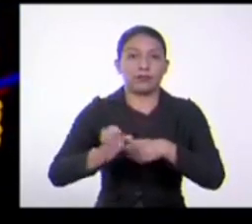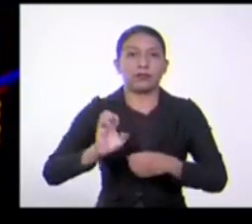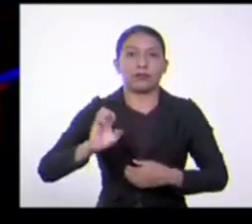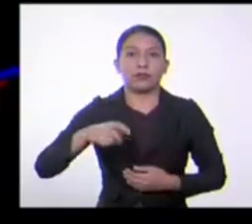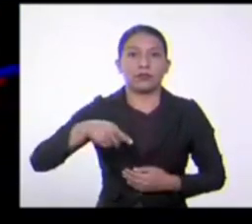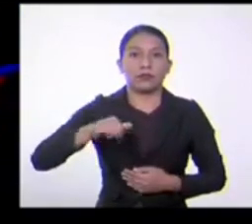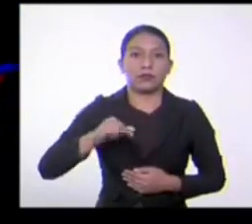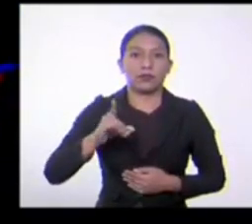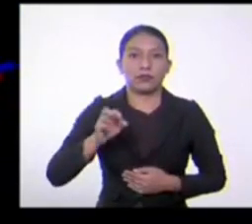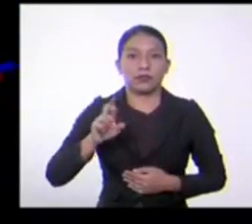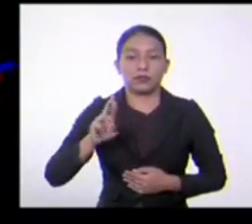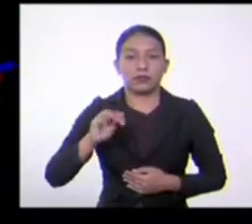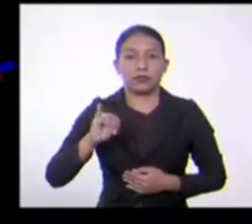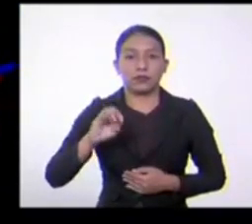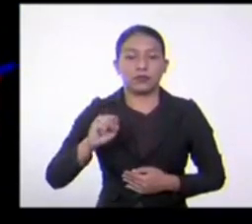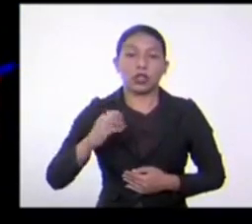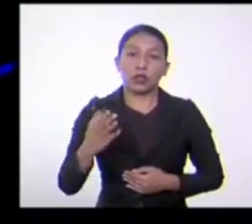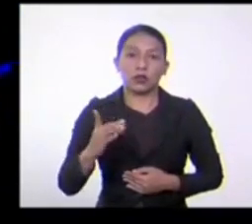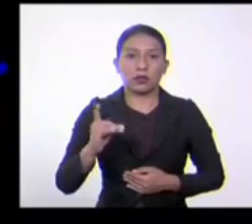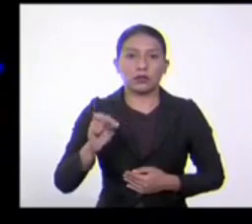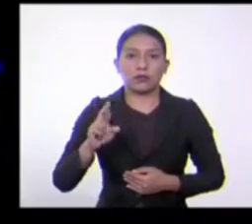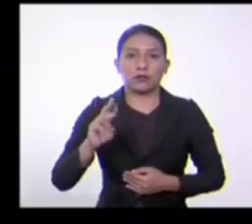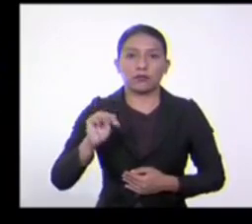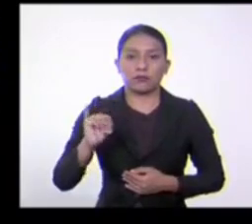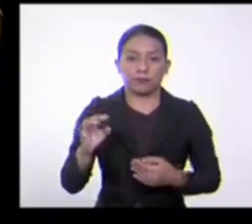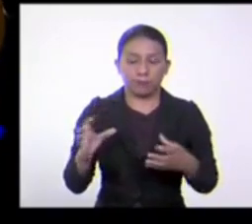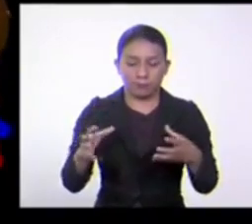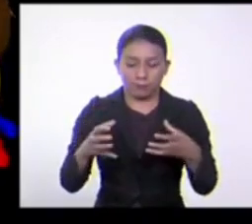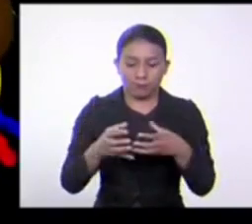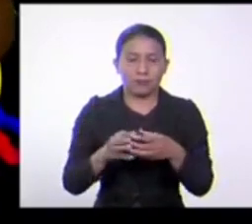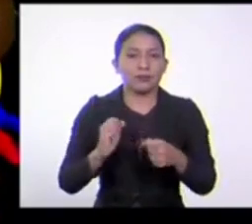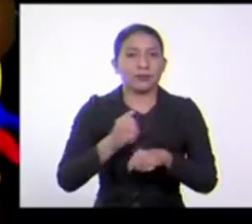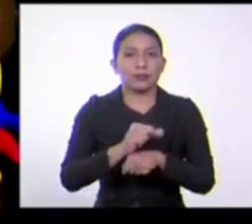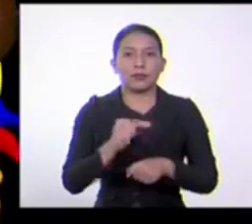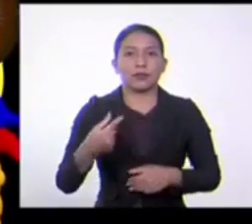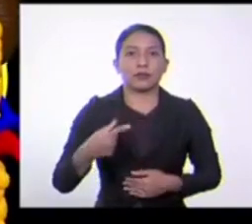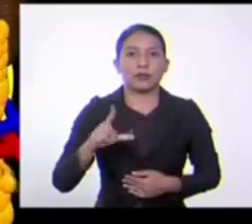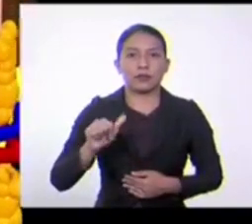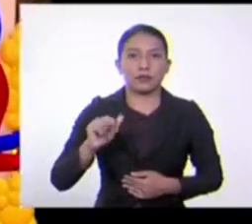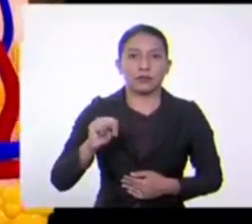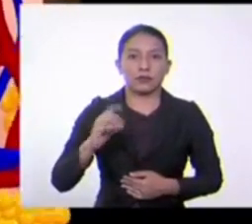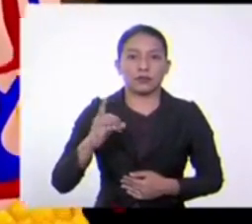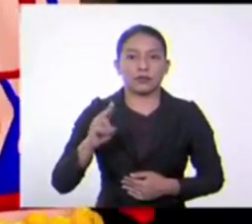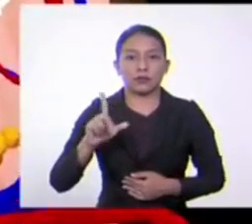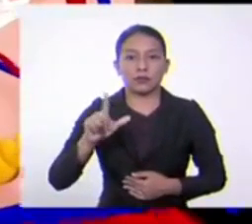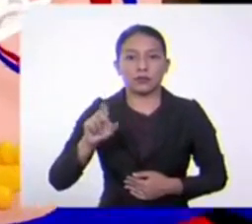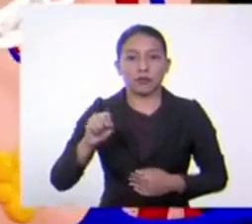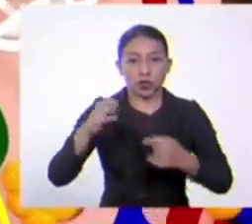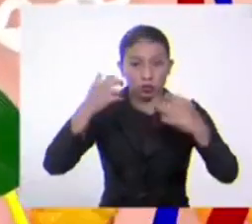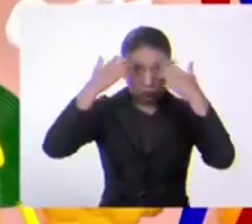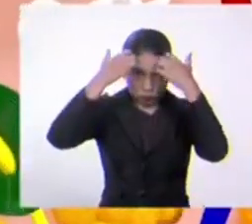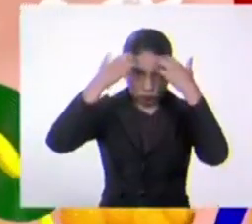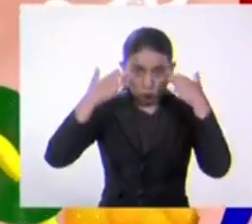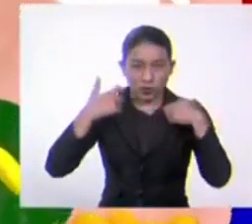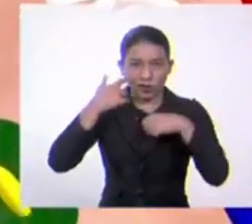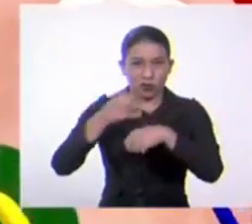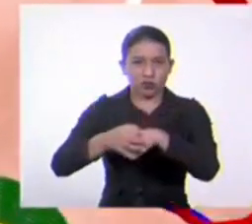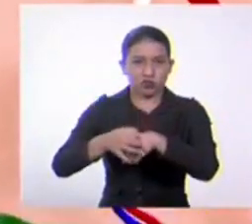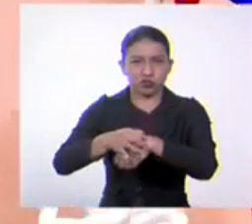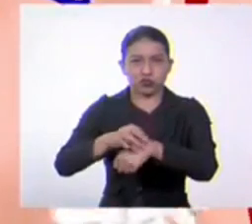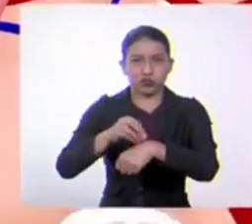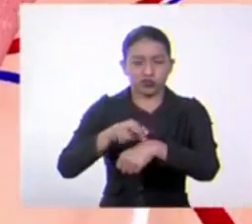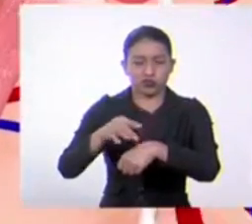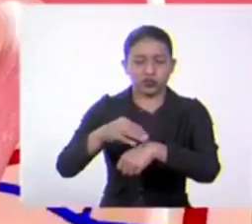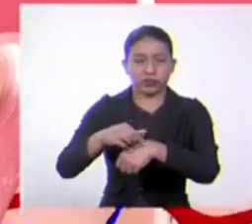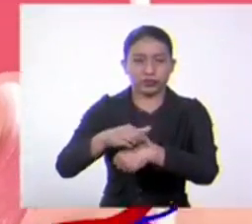de la dermis también se agrupan para formar glándulas, como las glándulas sudoríparas. También